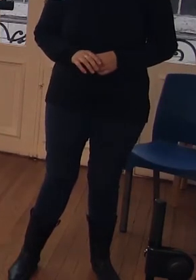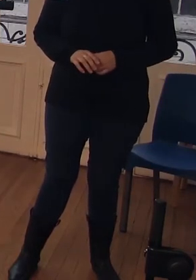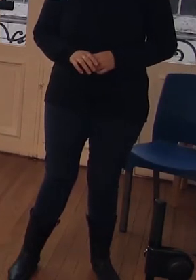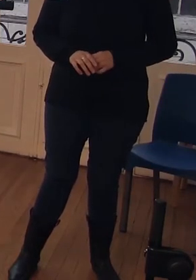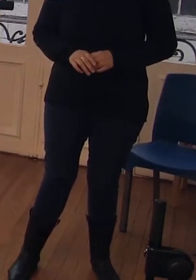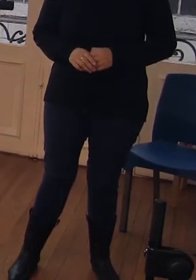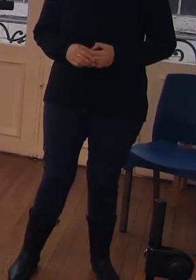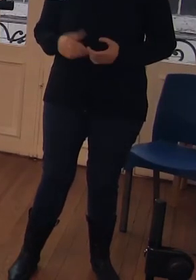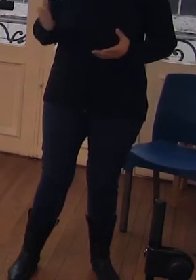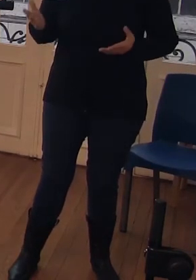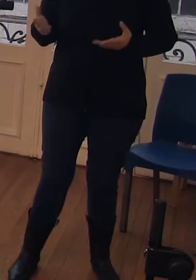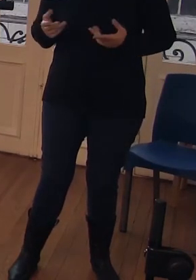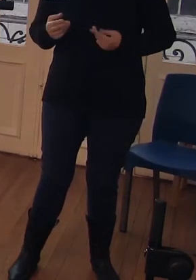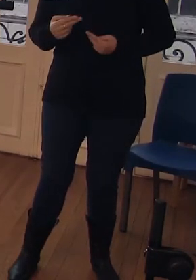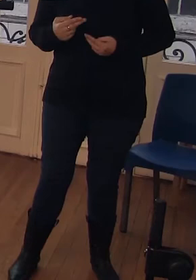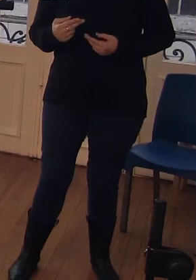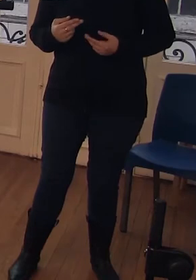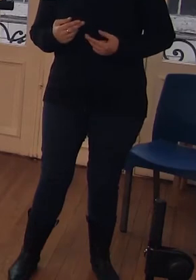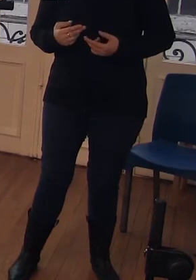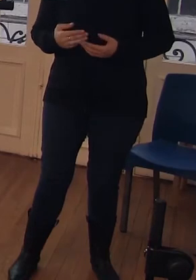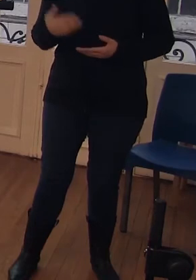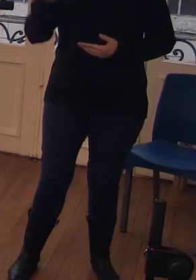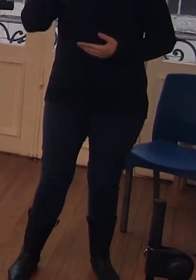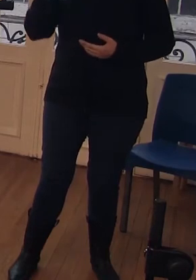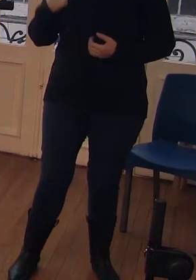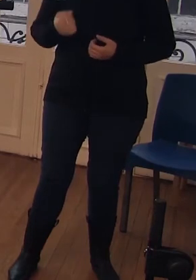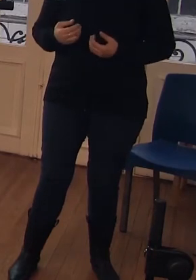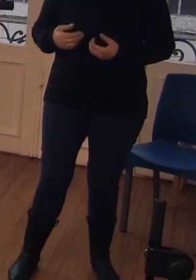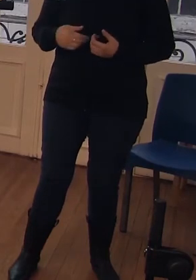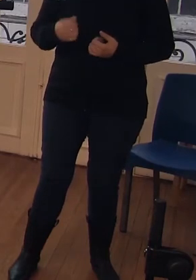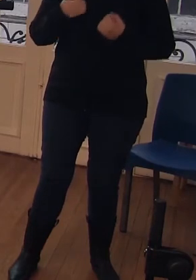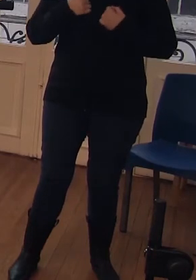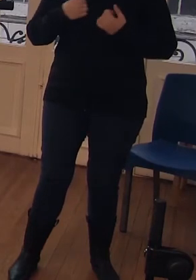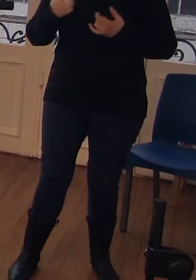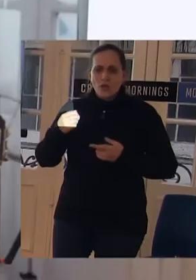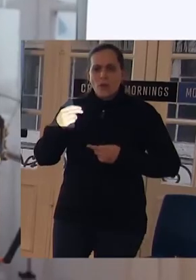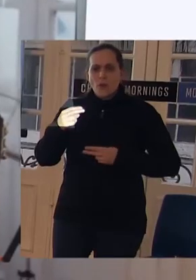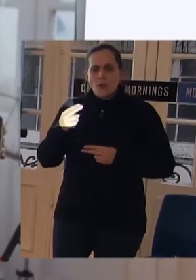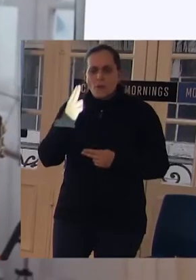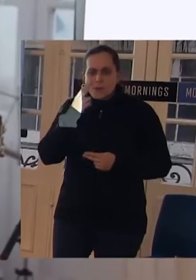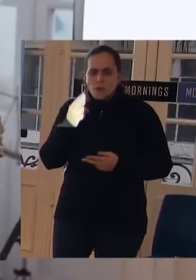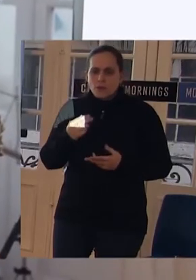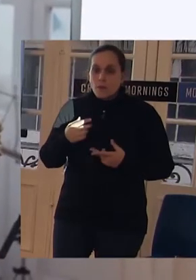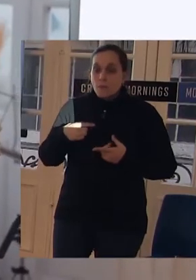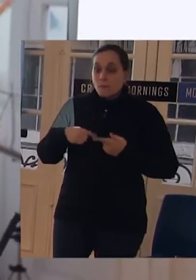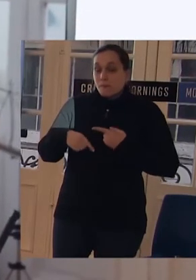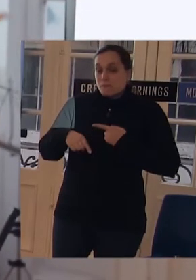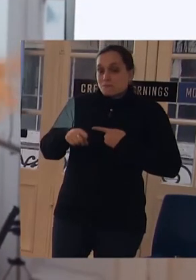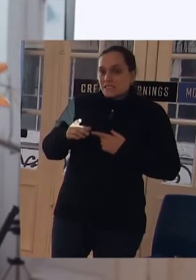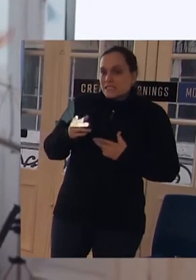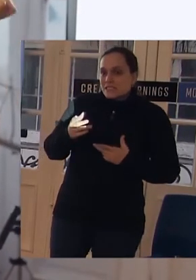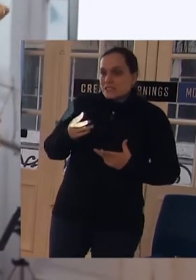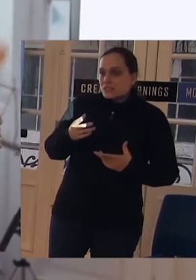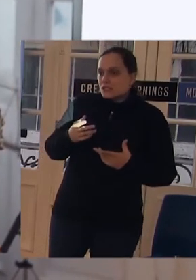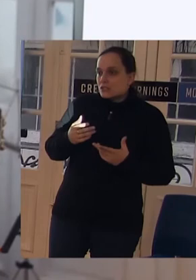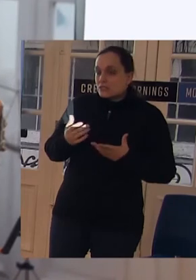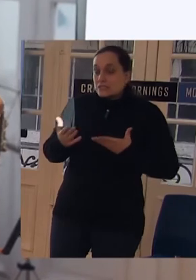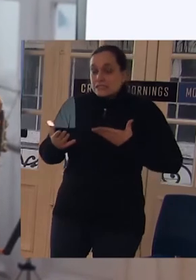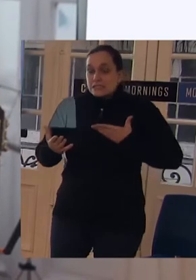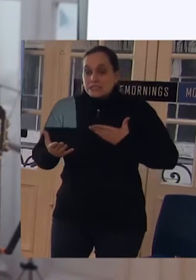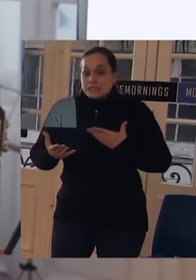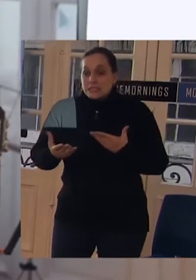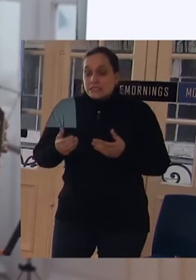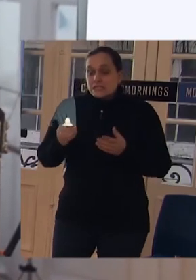Teniendo todo eso, ya sabiendo de dónde vengo y las cosas que vibran en mí, estaba